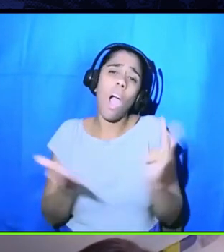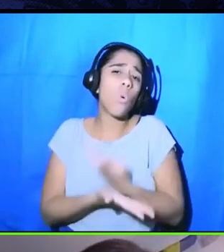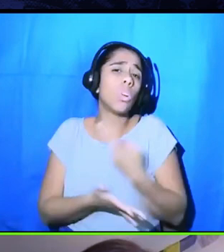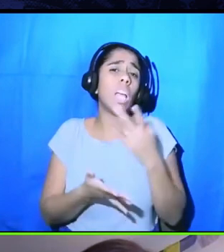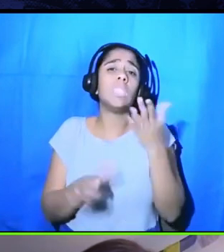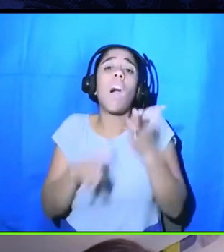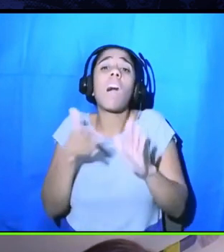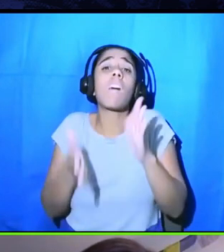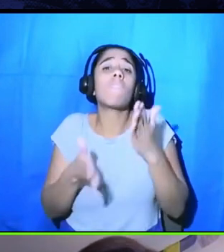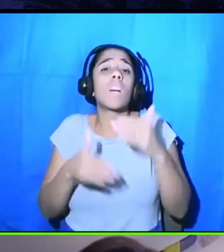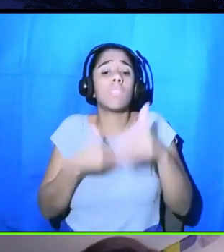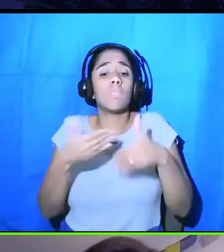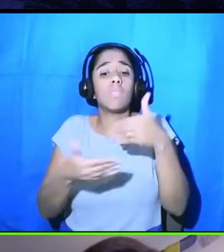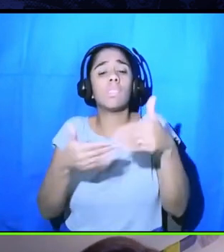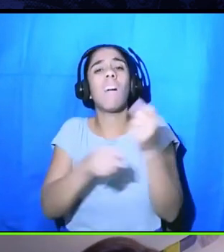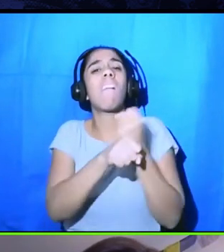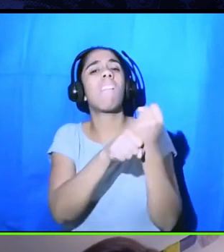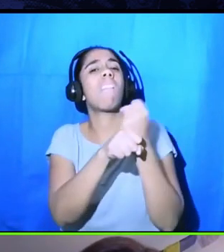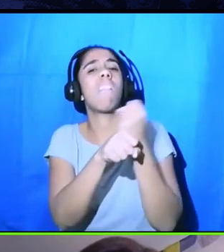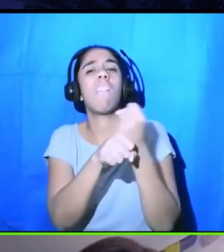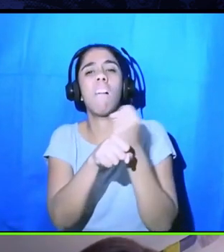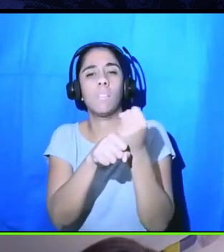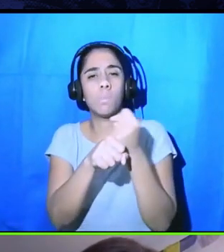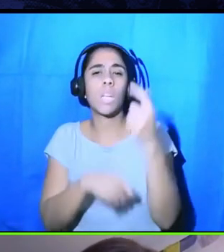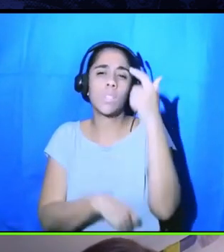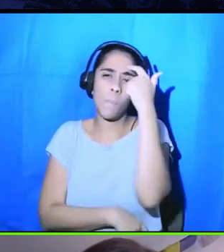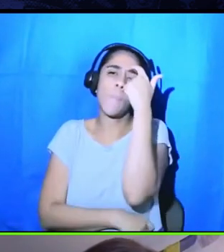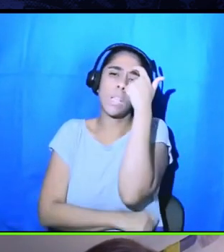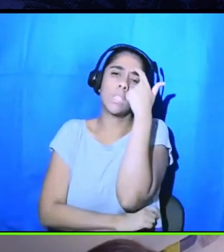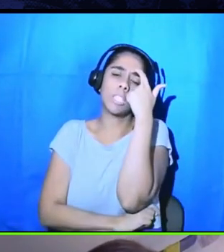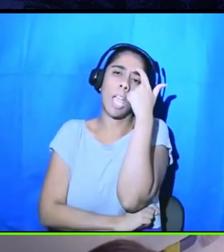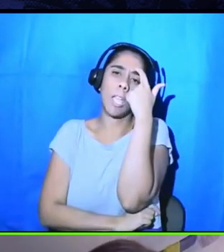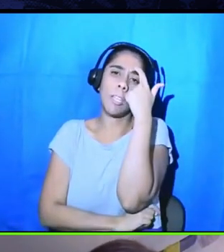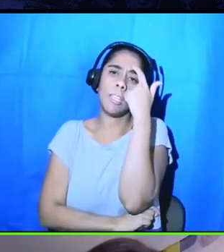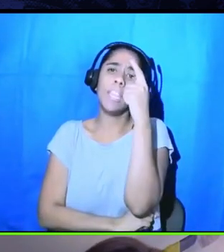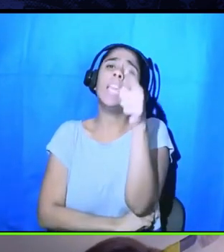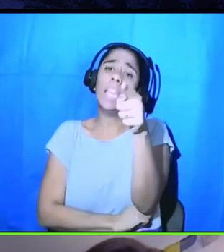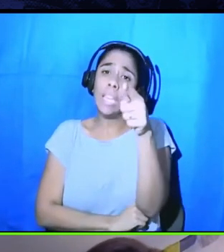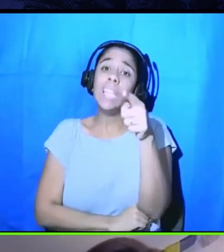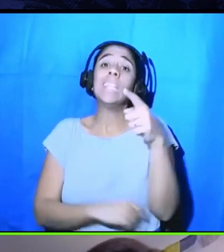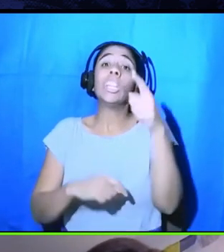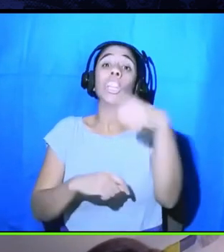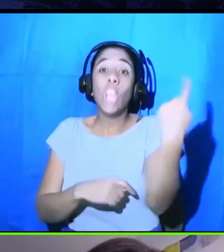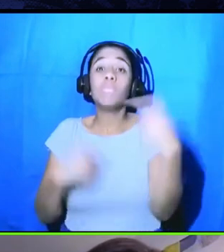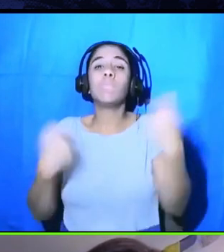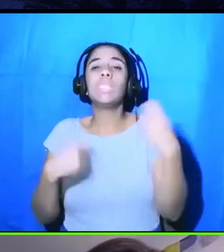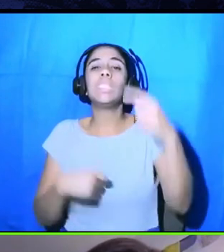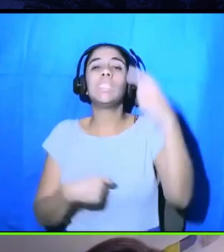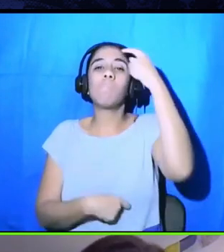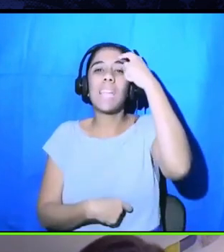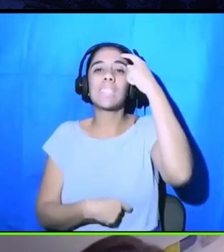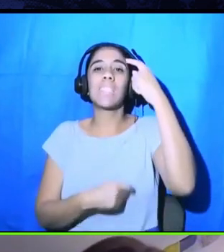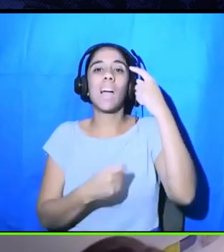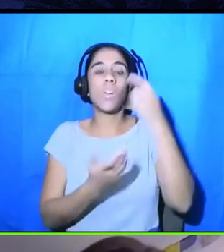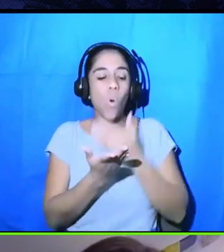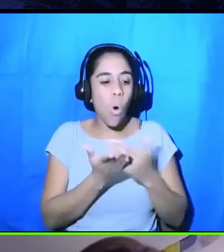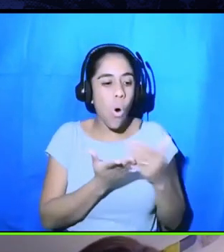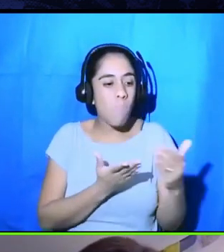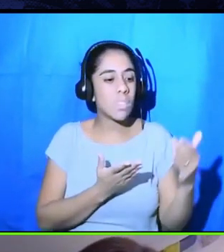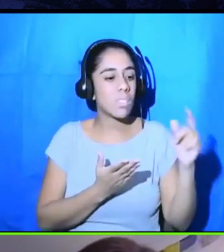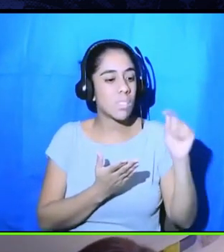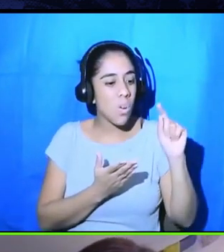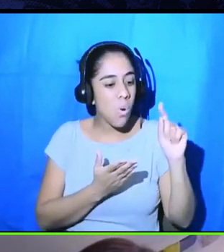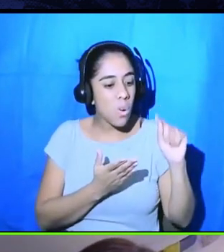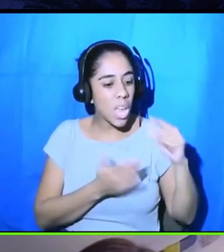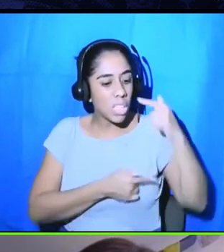niñas de quizás comenzar con esa generación para que esa generación vea el mundo con